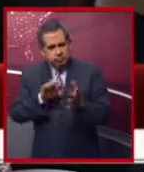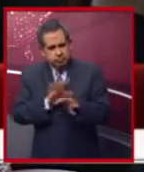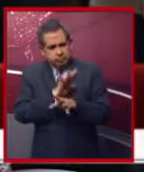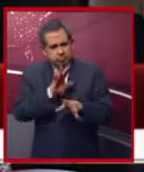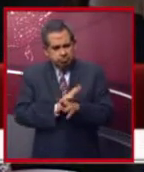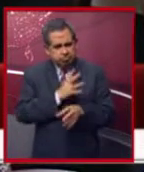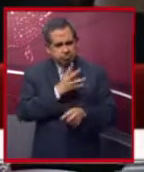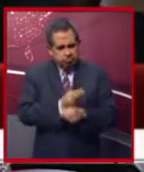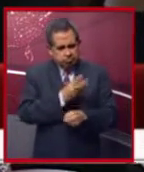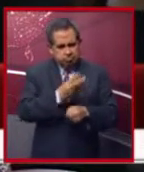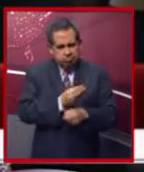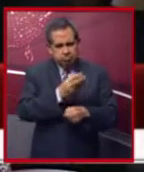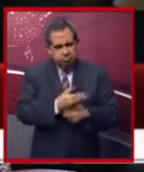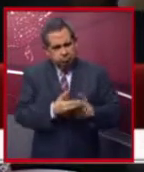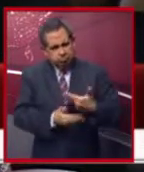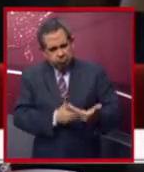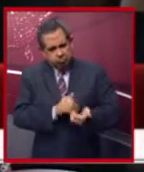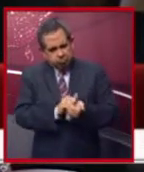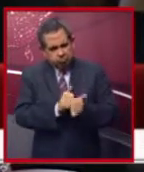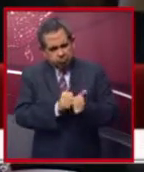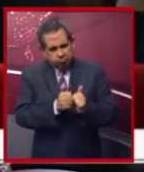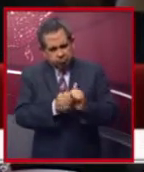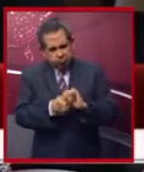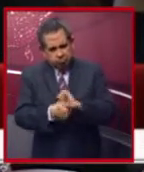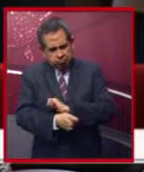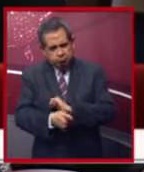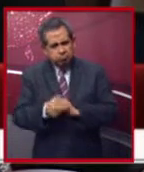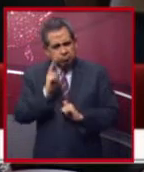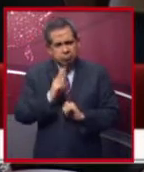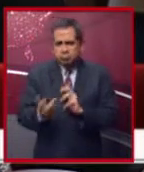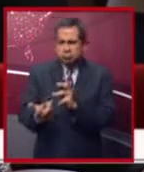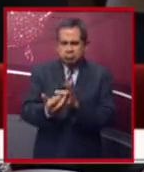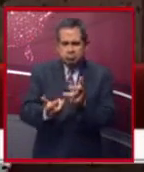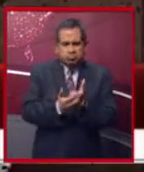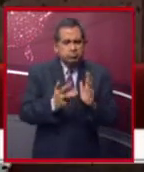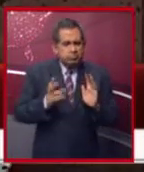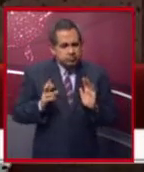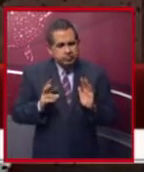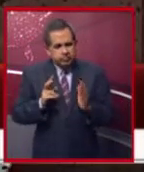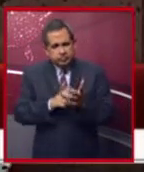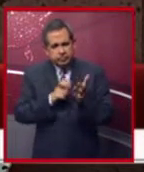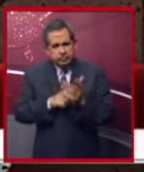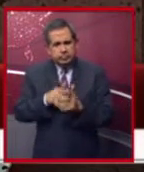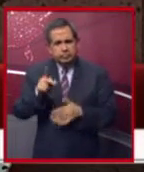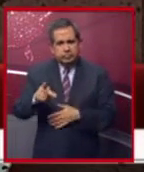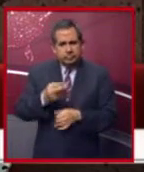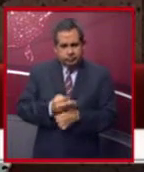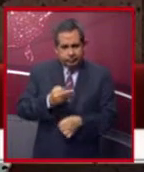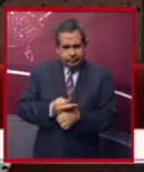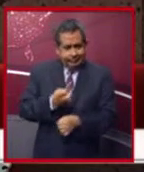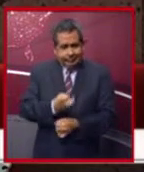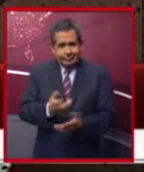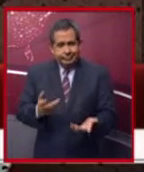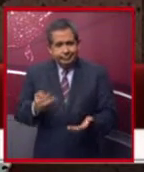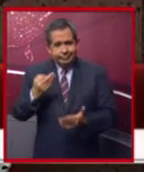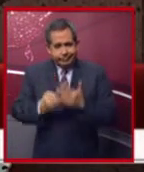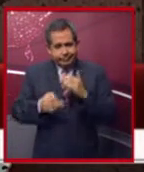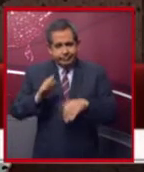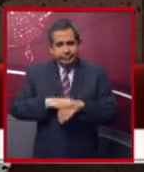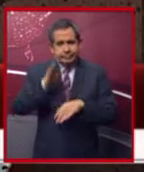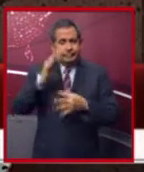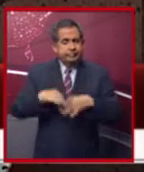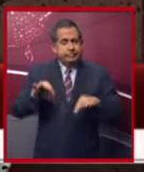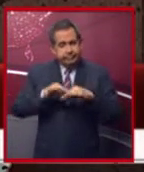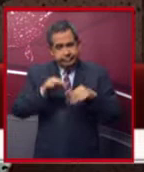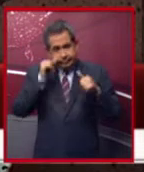ido modificando, se han ido modificando para irse adaptando a los nuevos tiempos, pero finalmente es lo que tenemos. Entonces, si vamos a